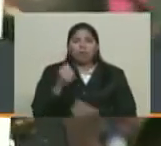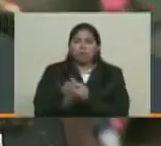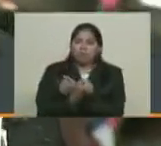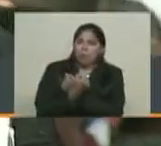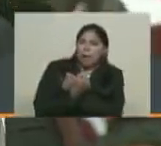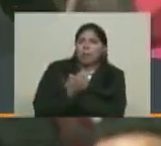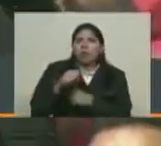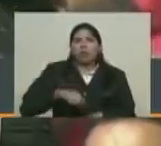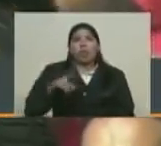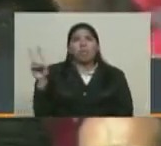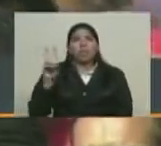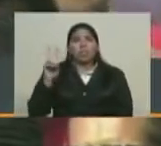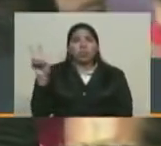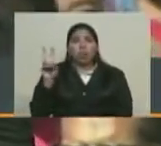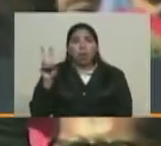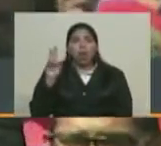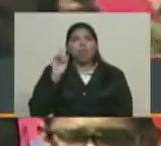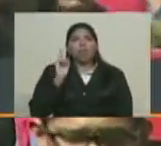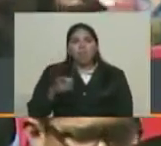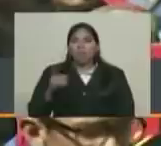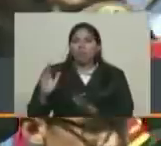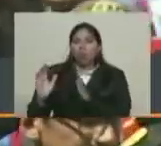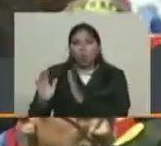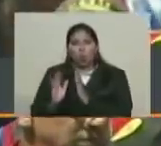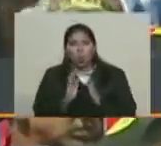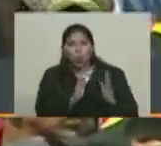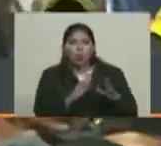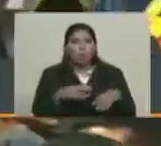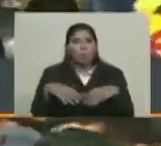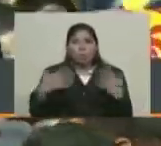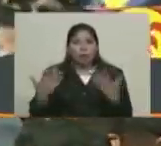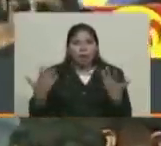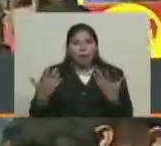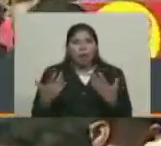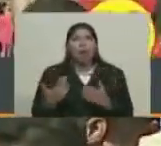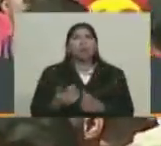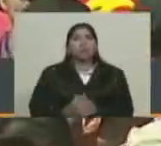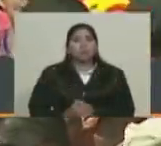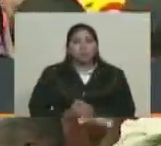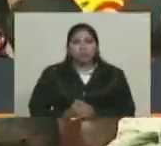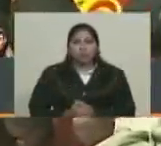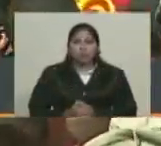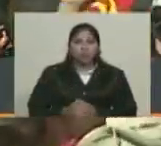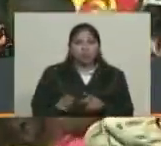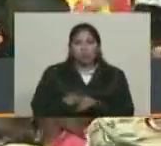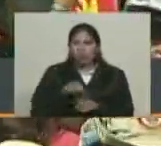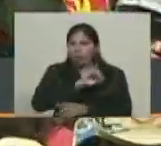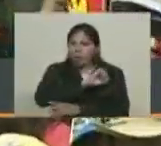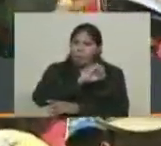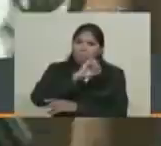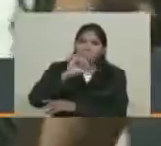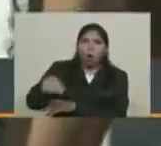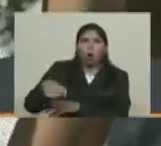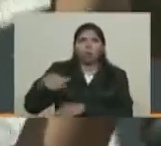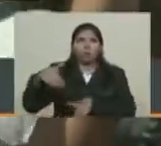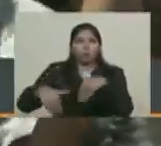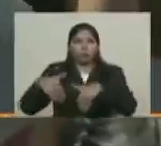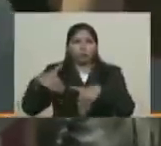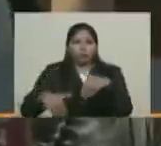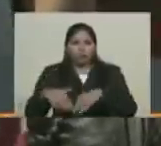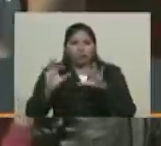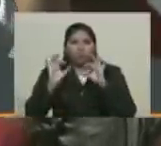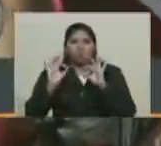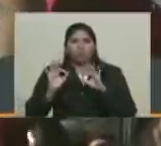país, debemos organizarnos para darle una lección de voto a los que llamen al boicot